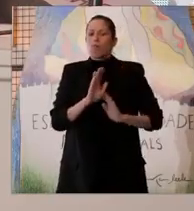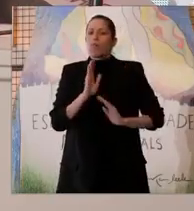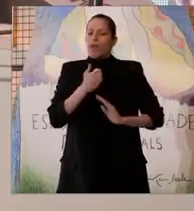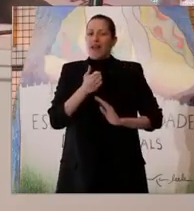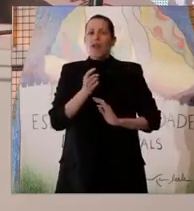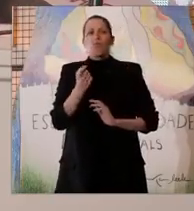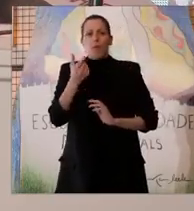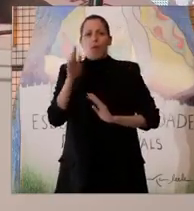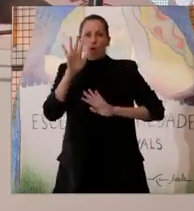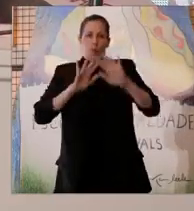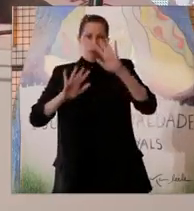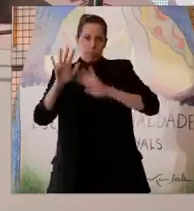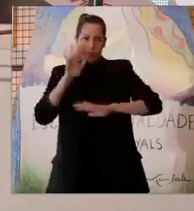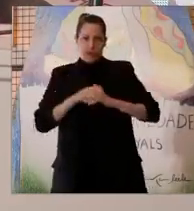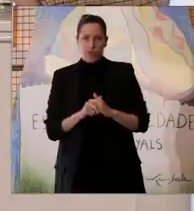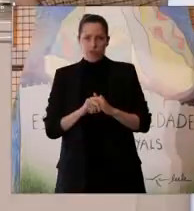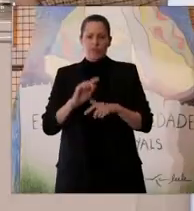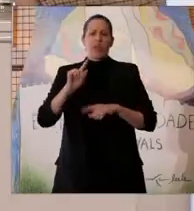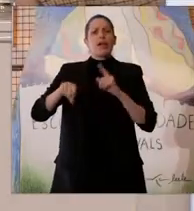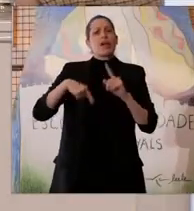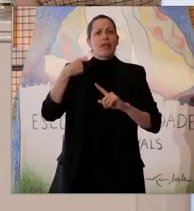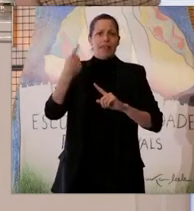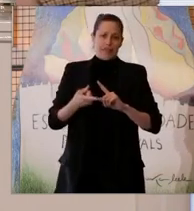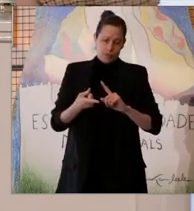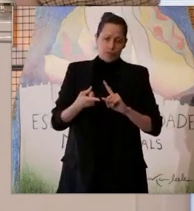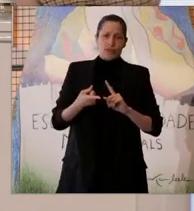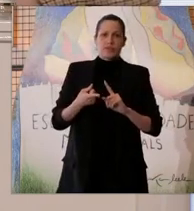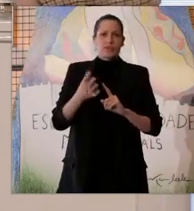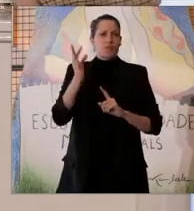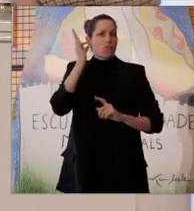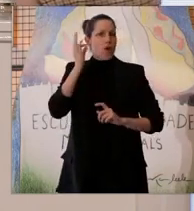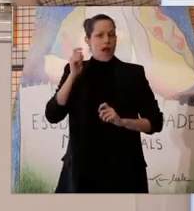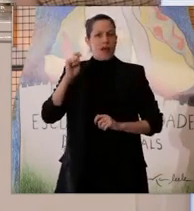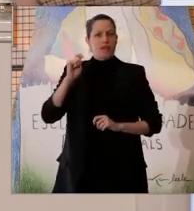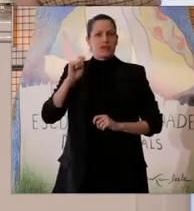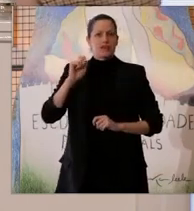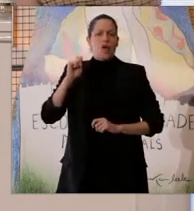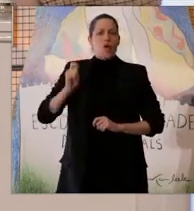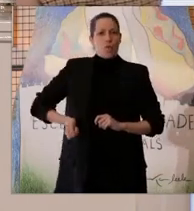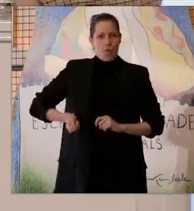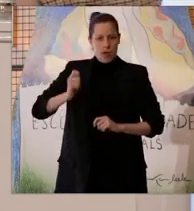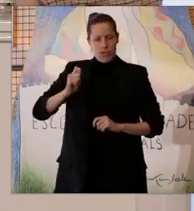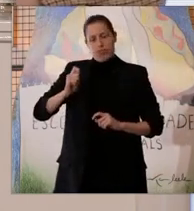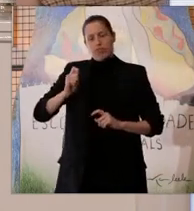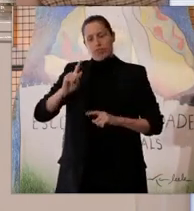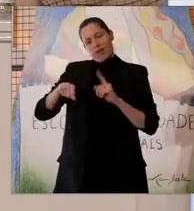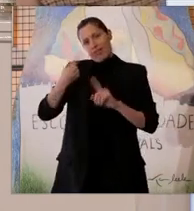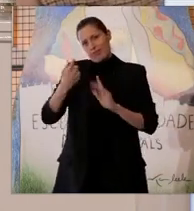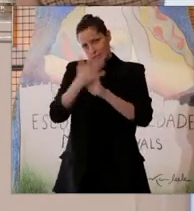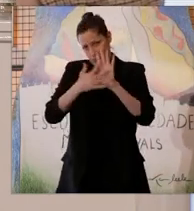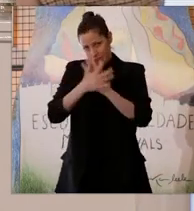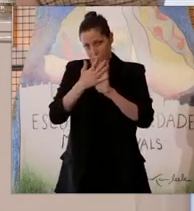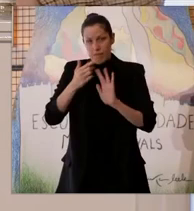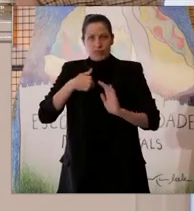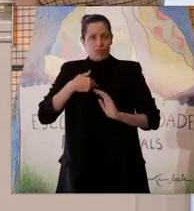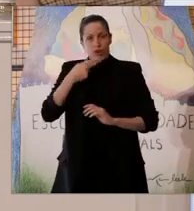eso lo podrán decir las juristas y exponerlos además porque es un tema que me interesa muchísimo creo que